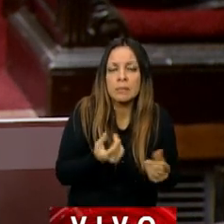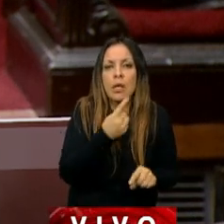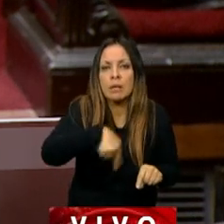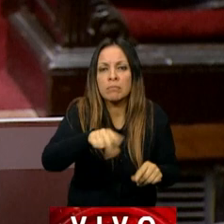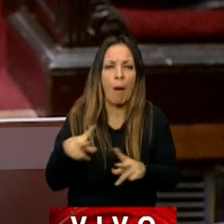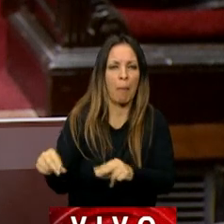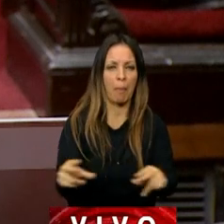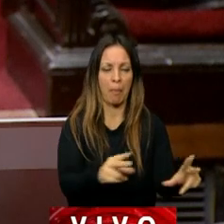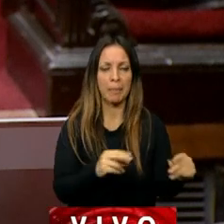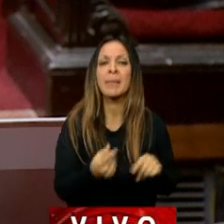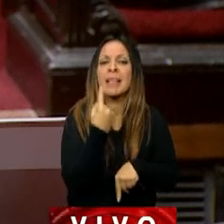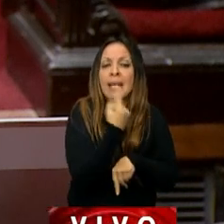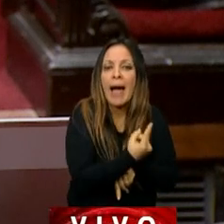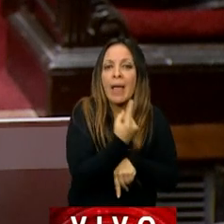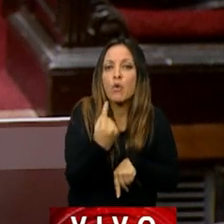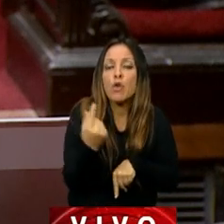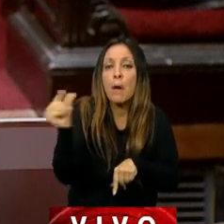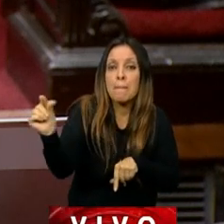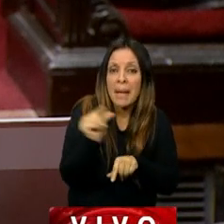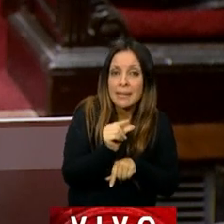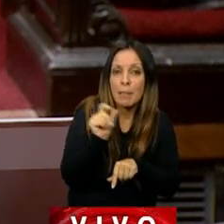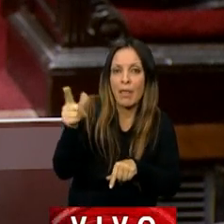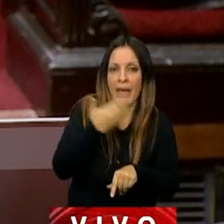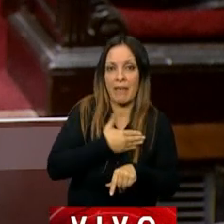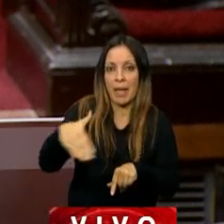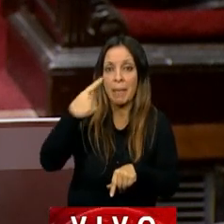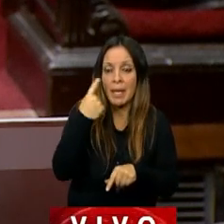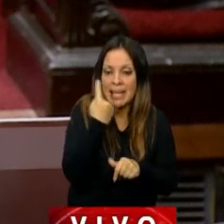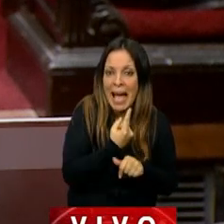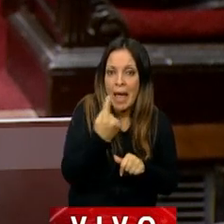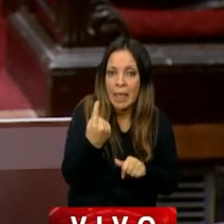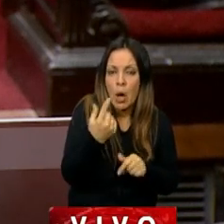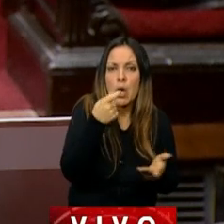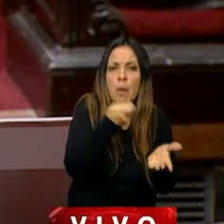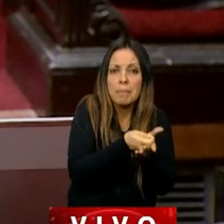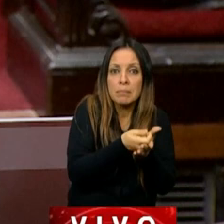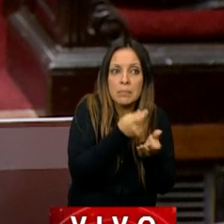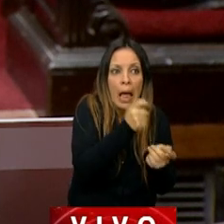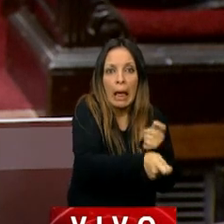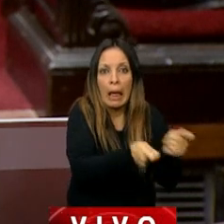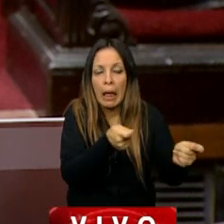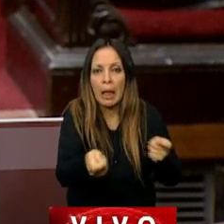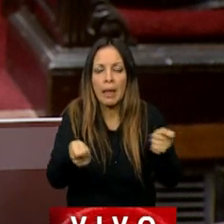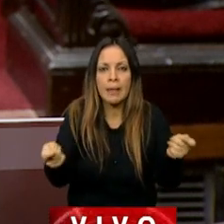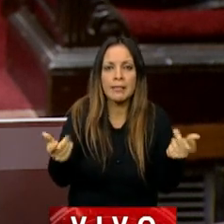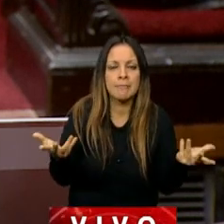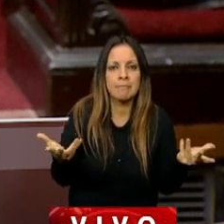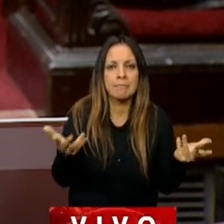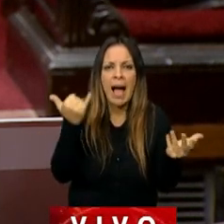Cada uno de los pesos del crédito del FMI está puesto en pagar deuda. Y está el